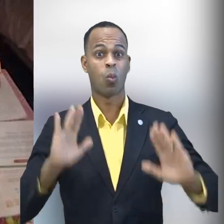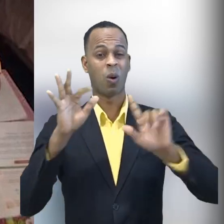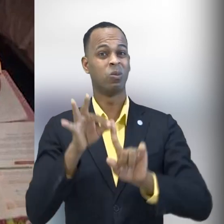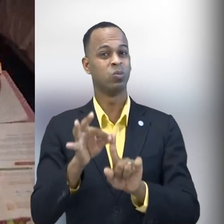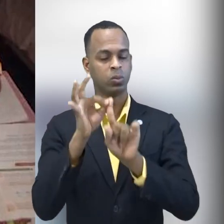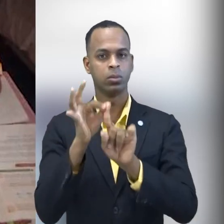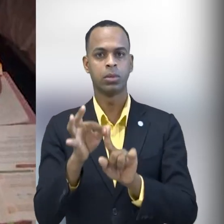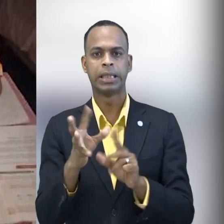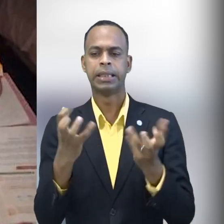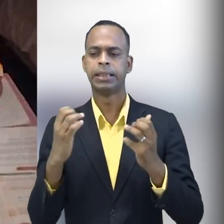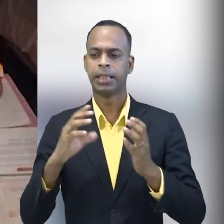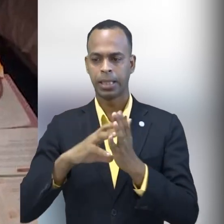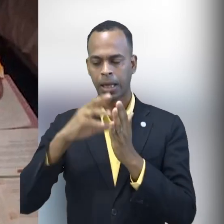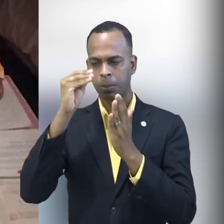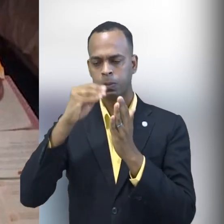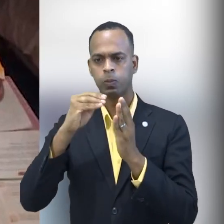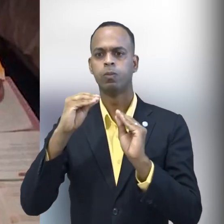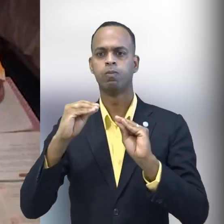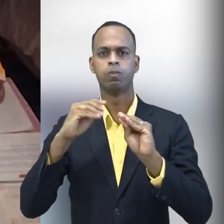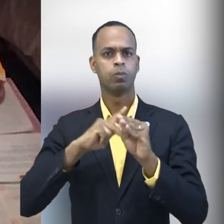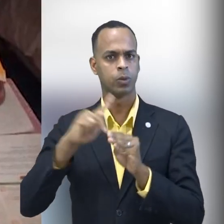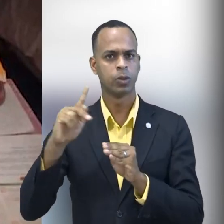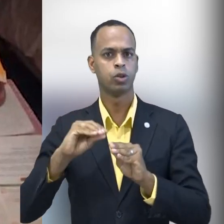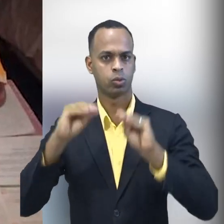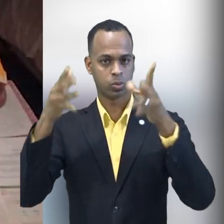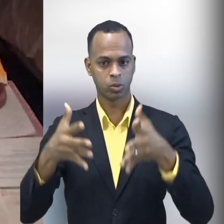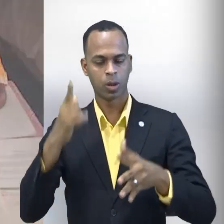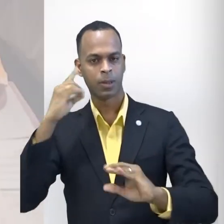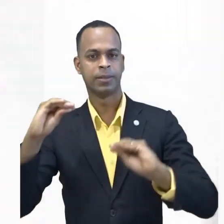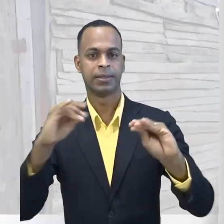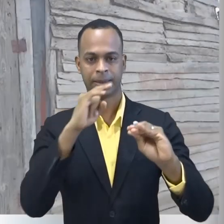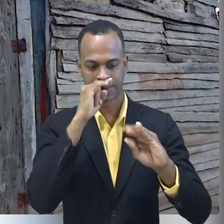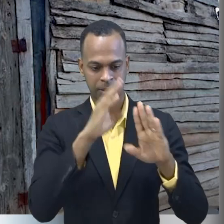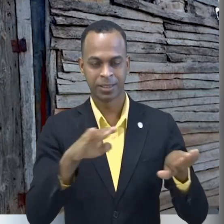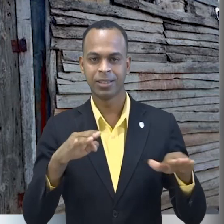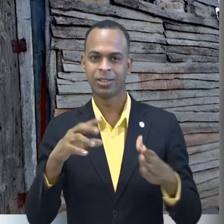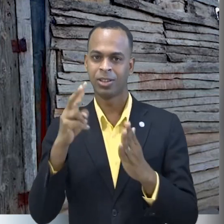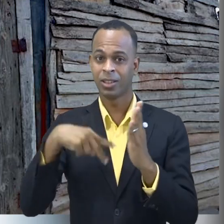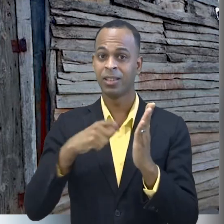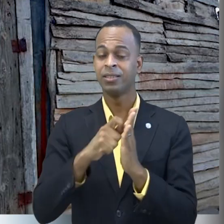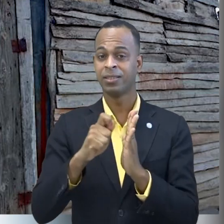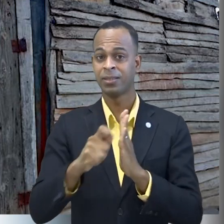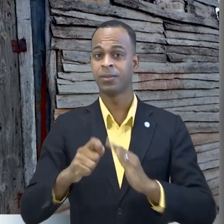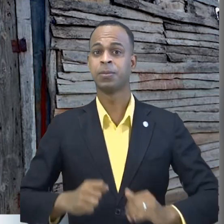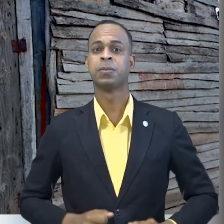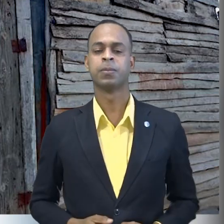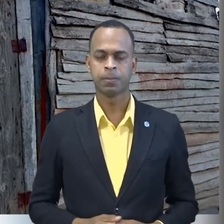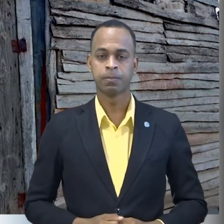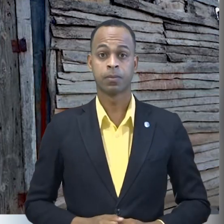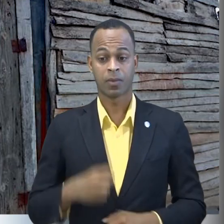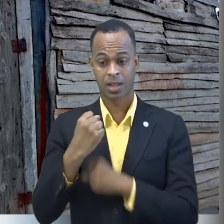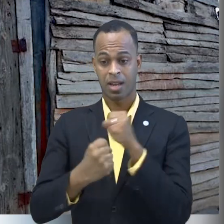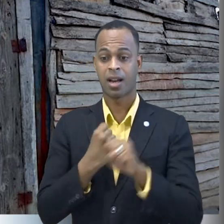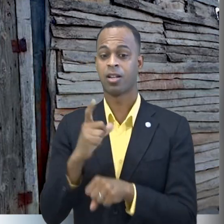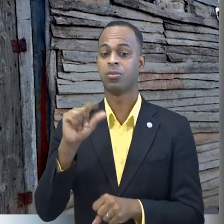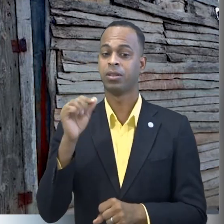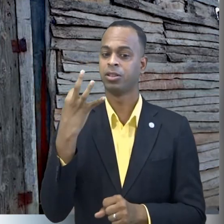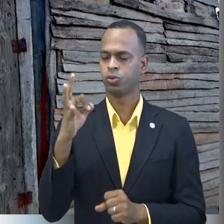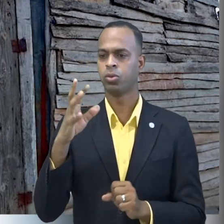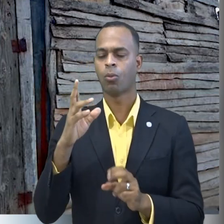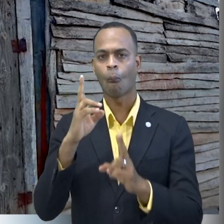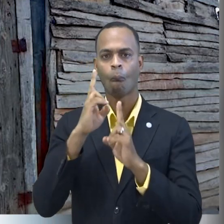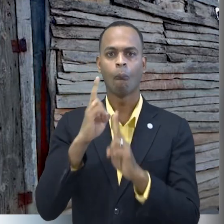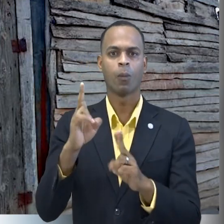Ella es estudiante meritoria, quiere ser maestra para enseñar a otros niños a leer y escribir. En el año 2019